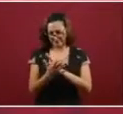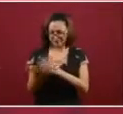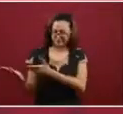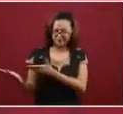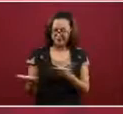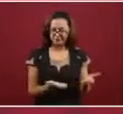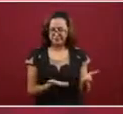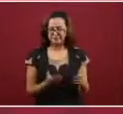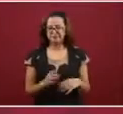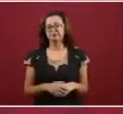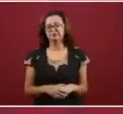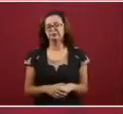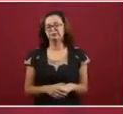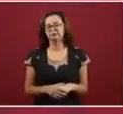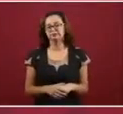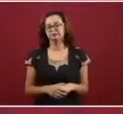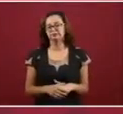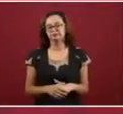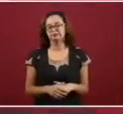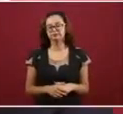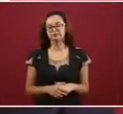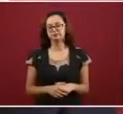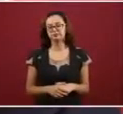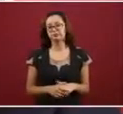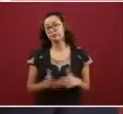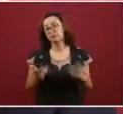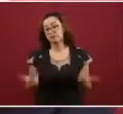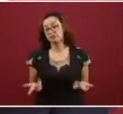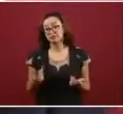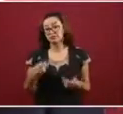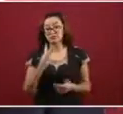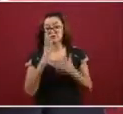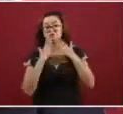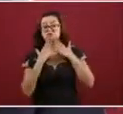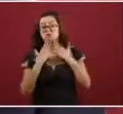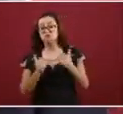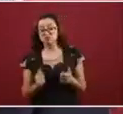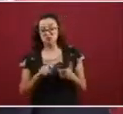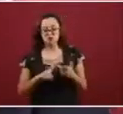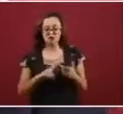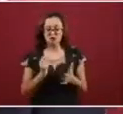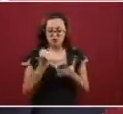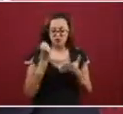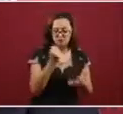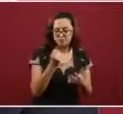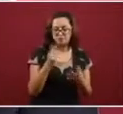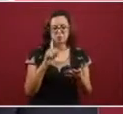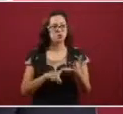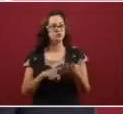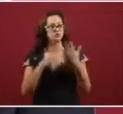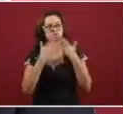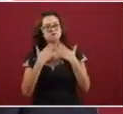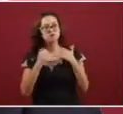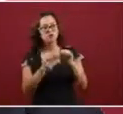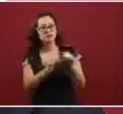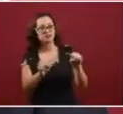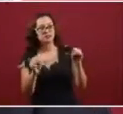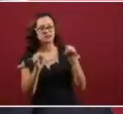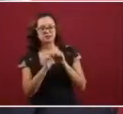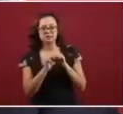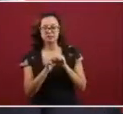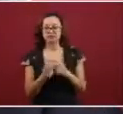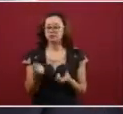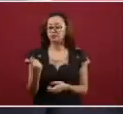En las escuelas donde no había influyentismo, por falta de presupuesto, por falta de espacios, decían,